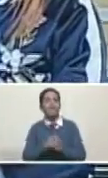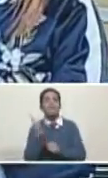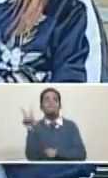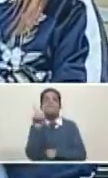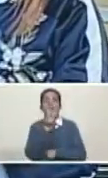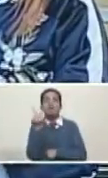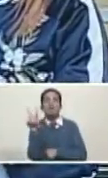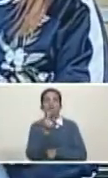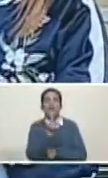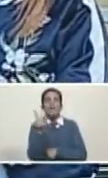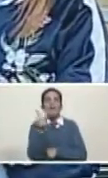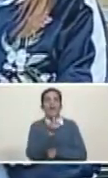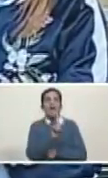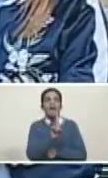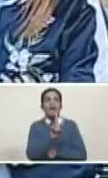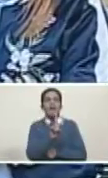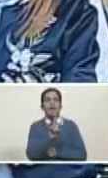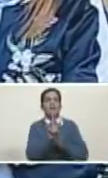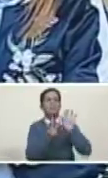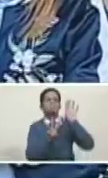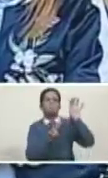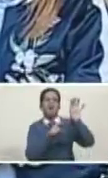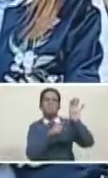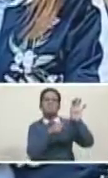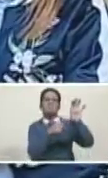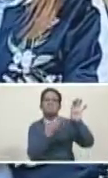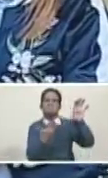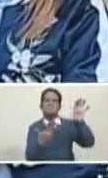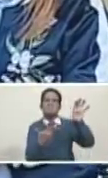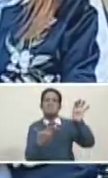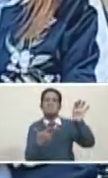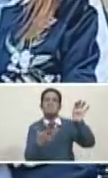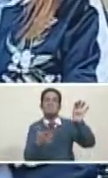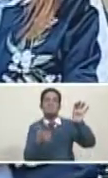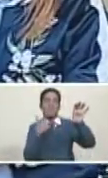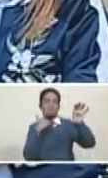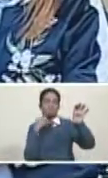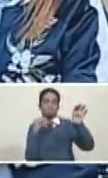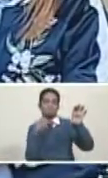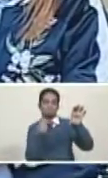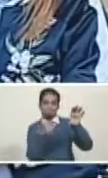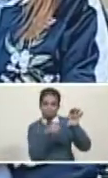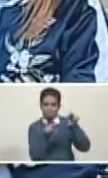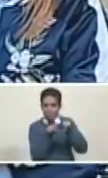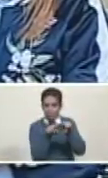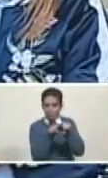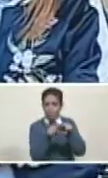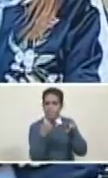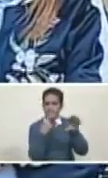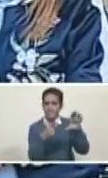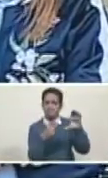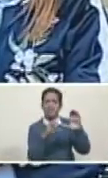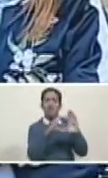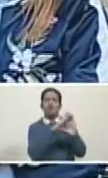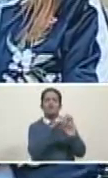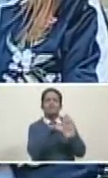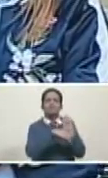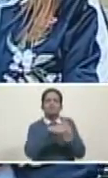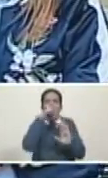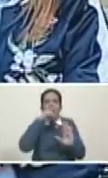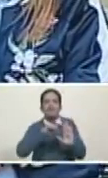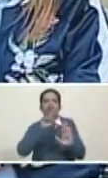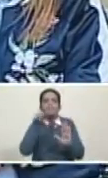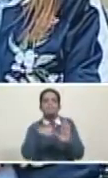Venezuela es un país que por obra de su constitución de 1999